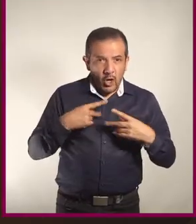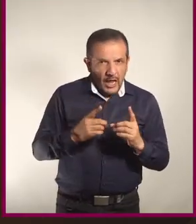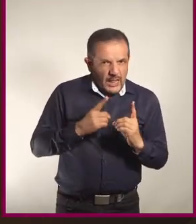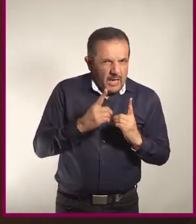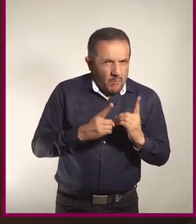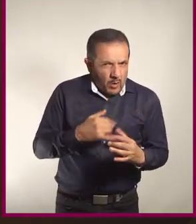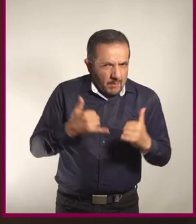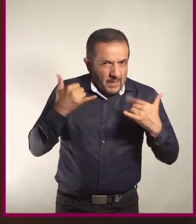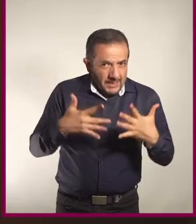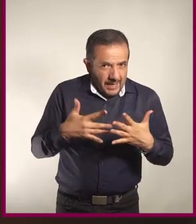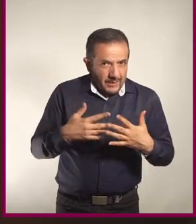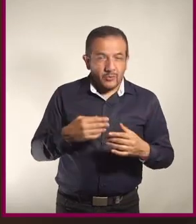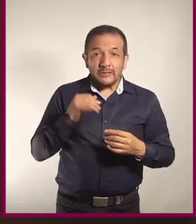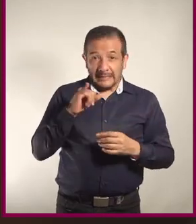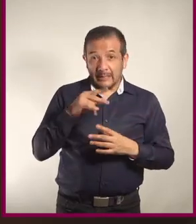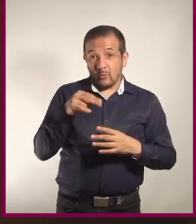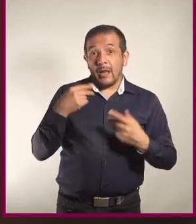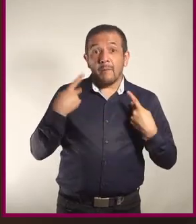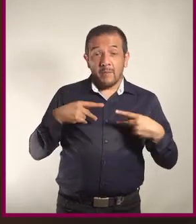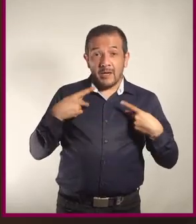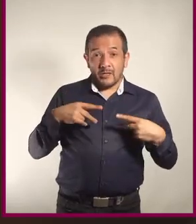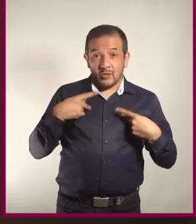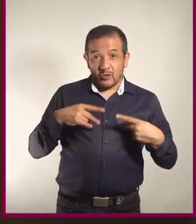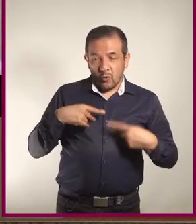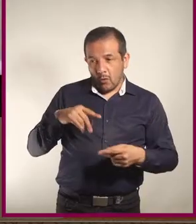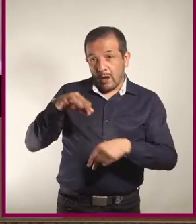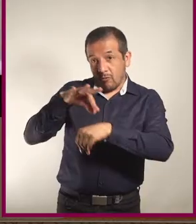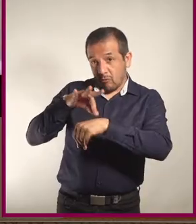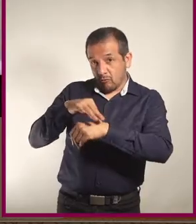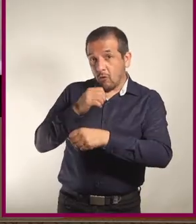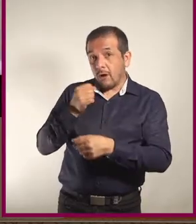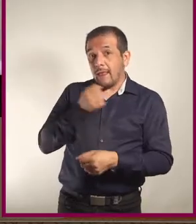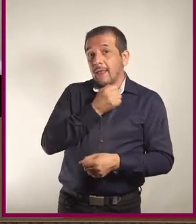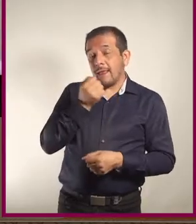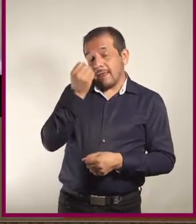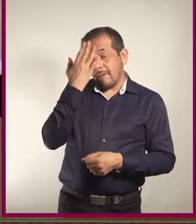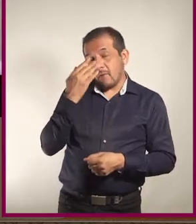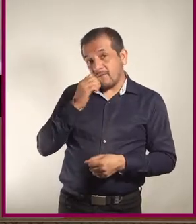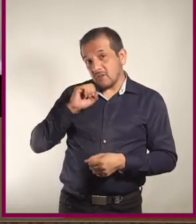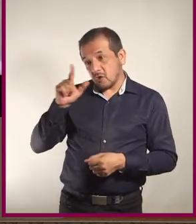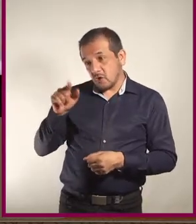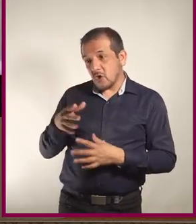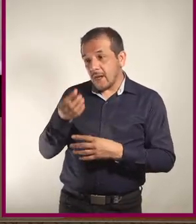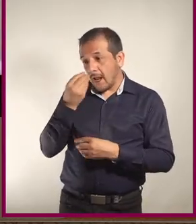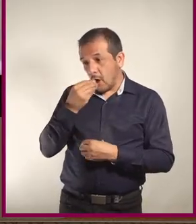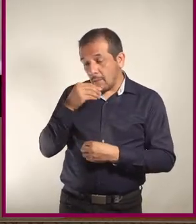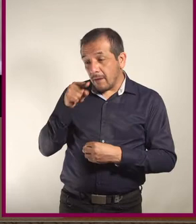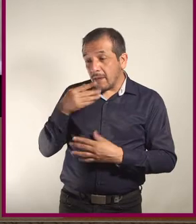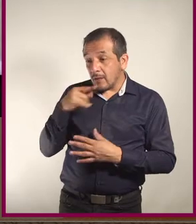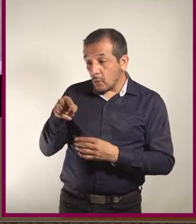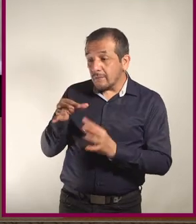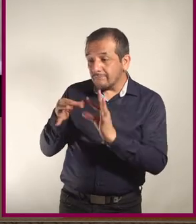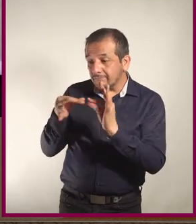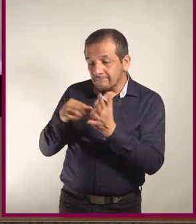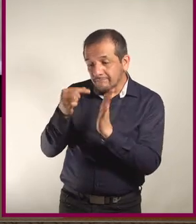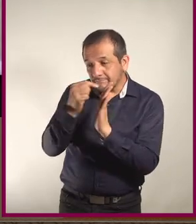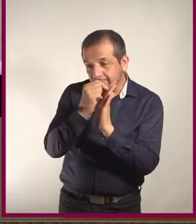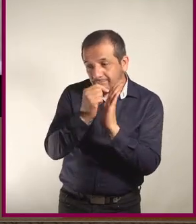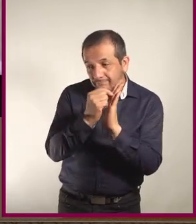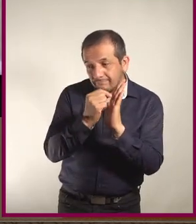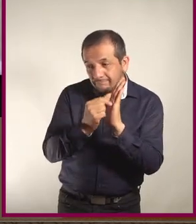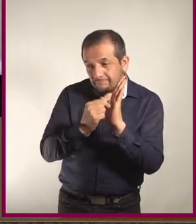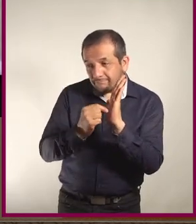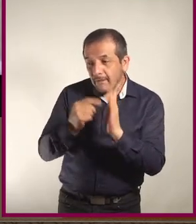entrenamiento máximo, pues entonces ya habrá un nutriólogo que esté asesorando a estas personas para que consuman la cantidad